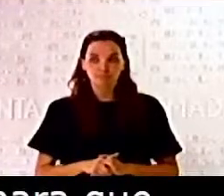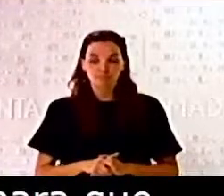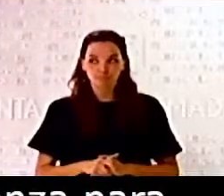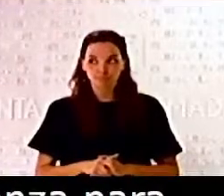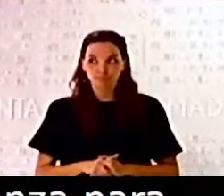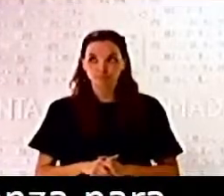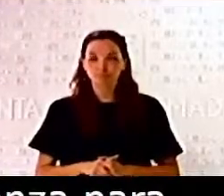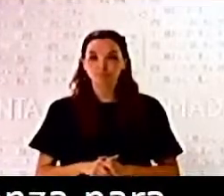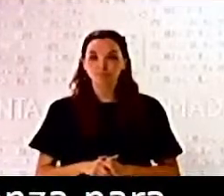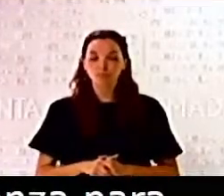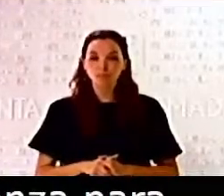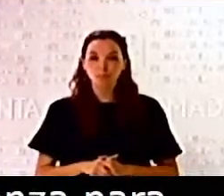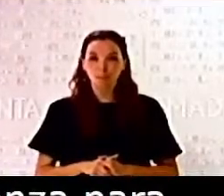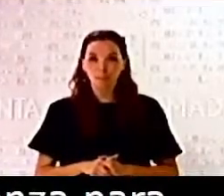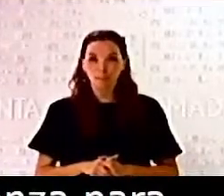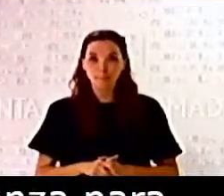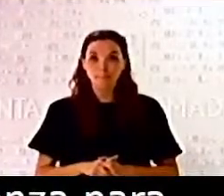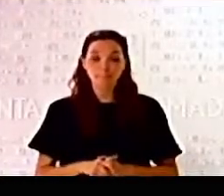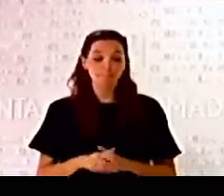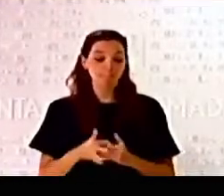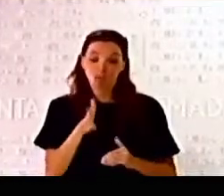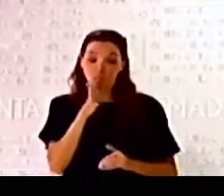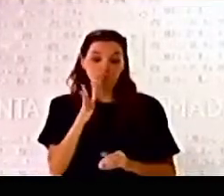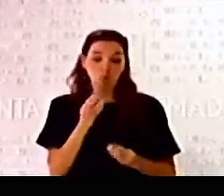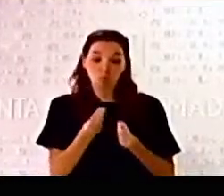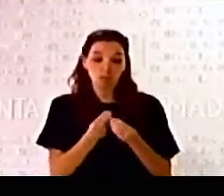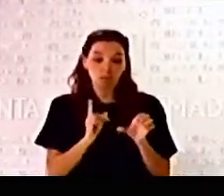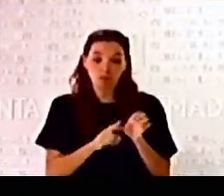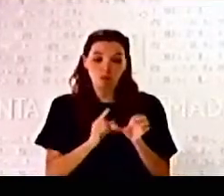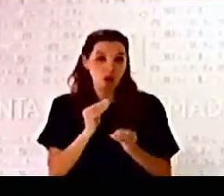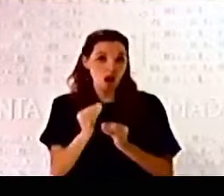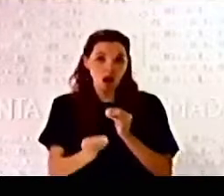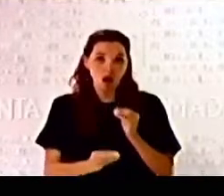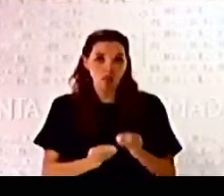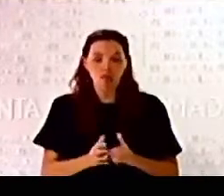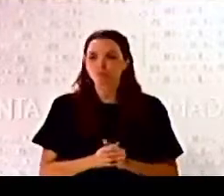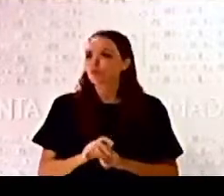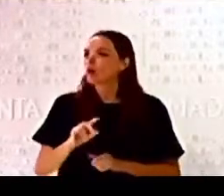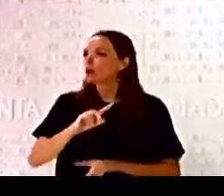Y a eso es a lo que nos hemos atenido. ¿Hay alguna